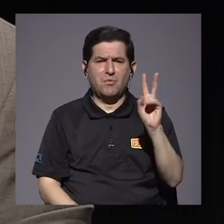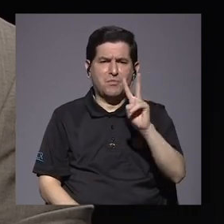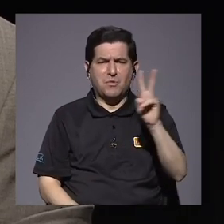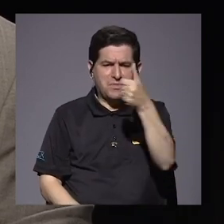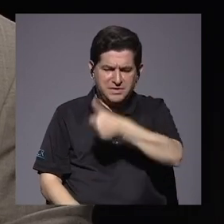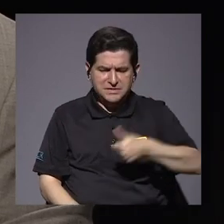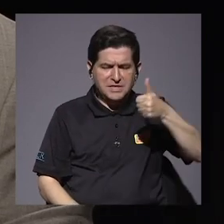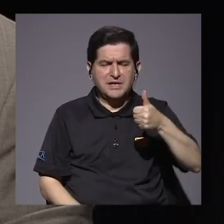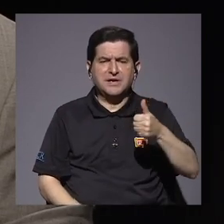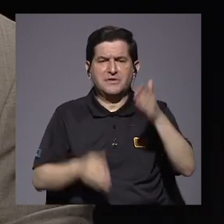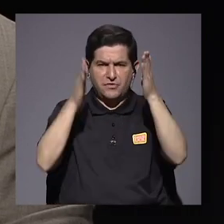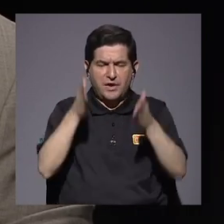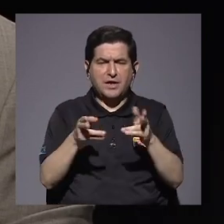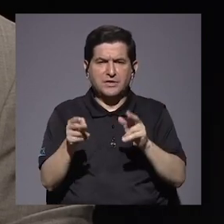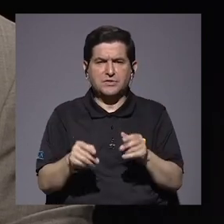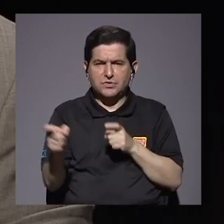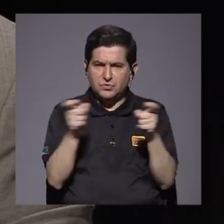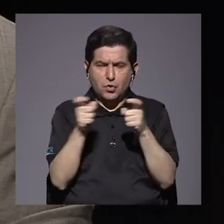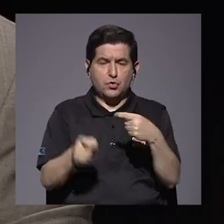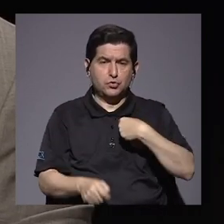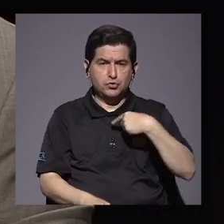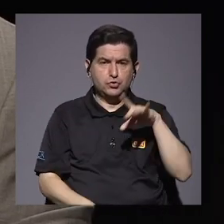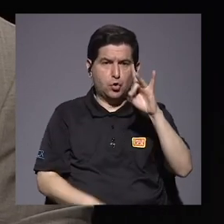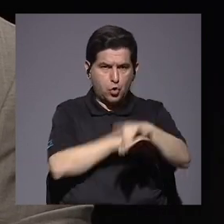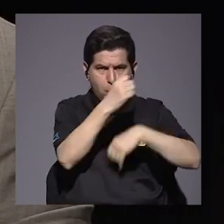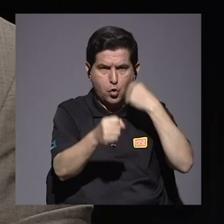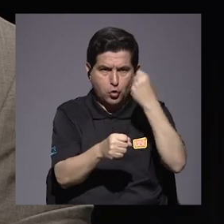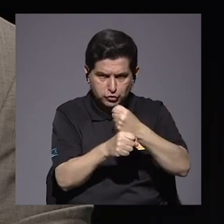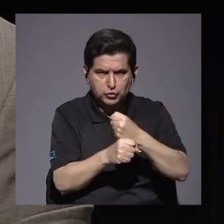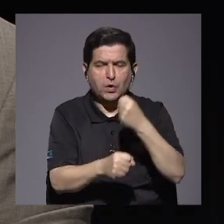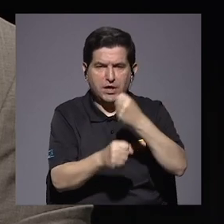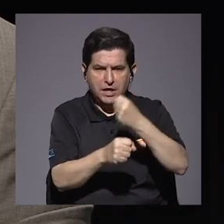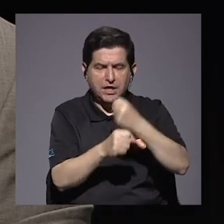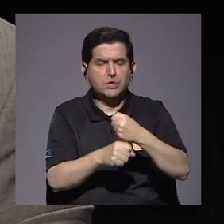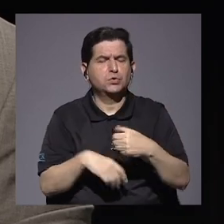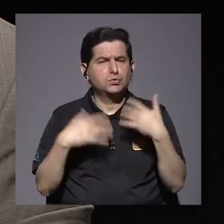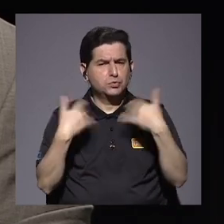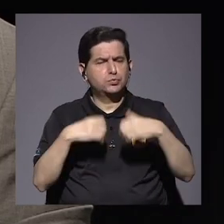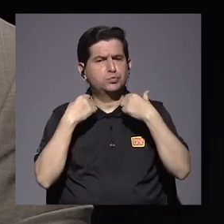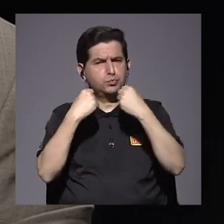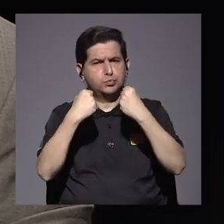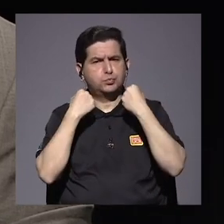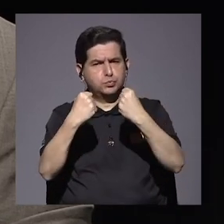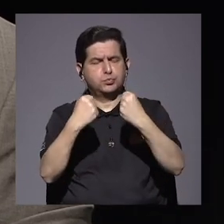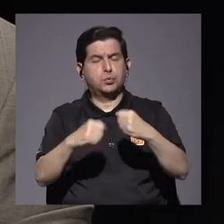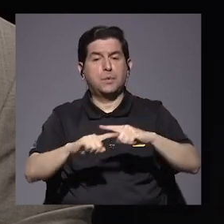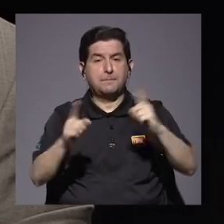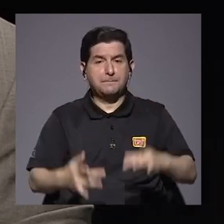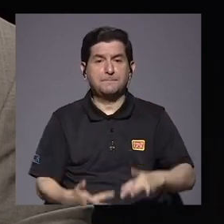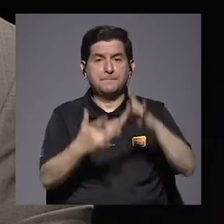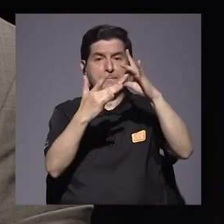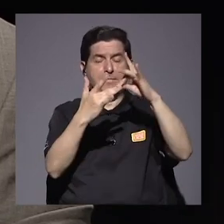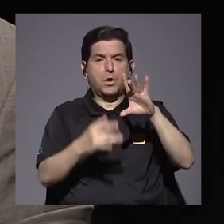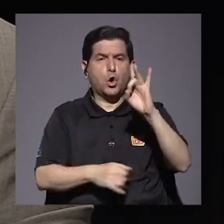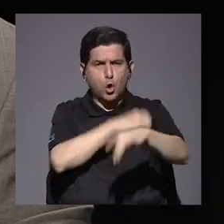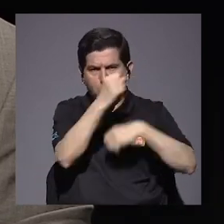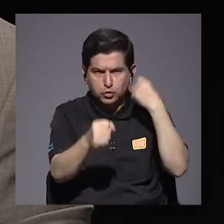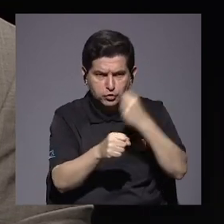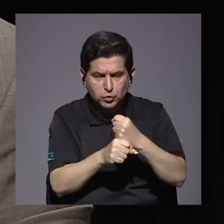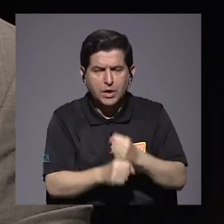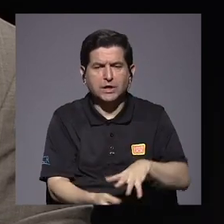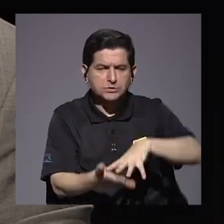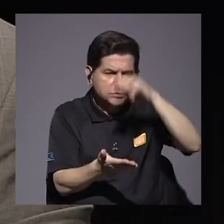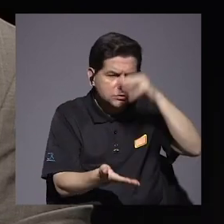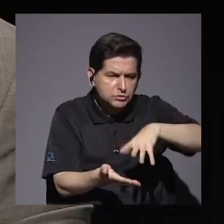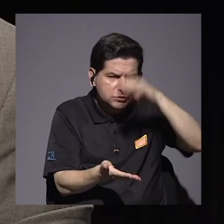administración, puesto donde estuve 8 años muy intensos. Pero sobre todo 8 años de